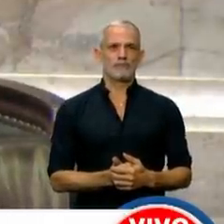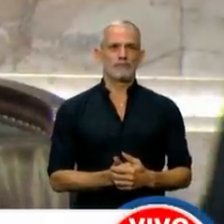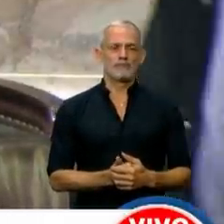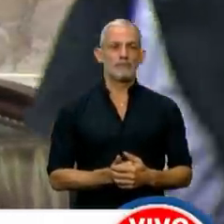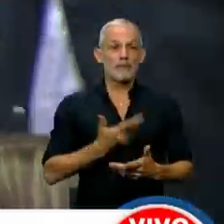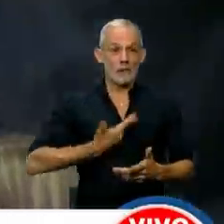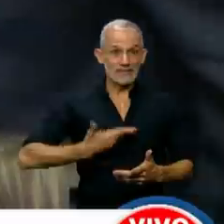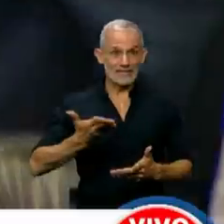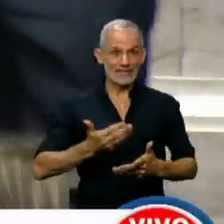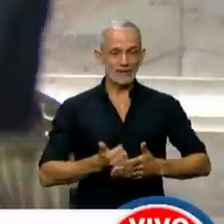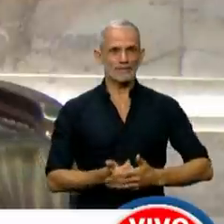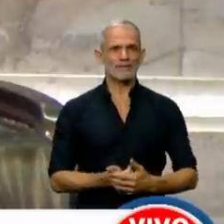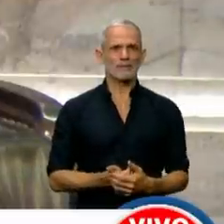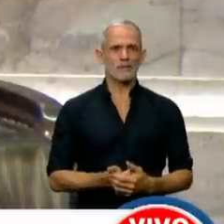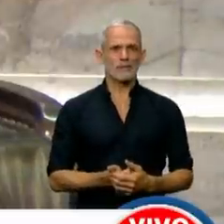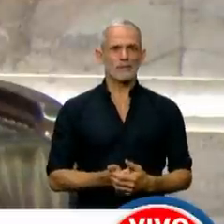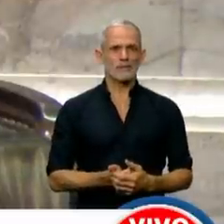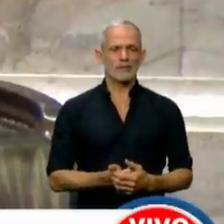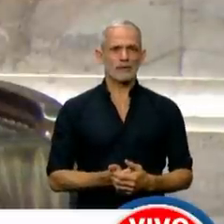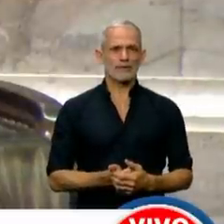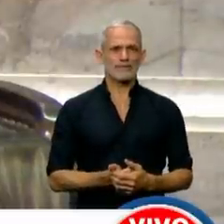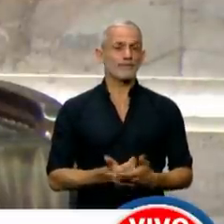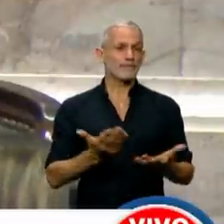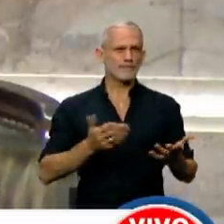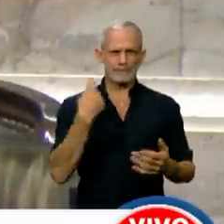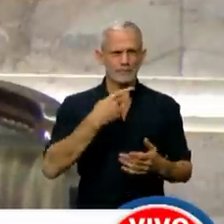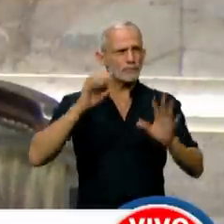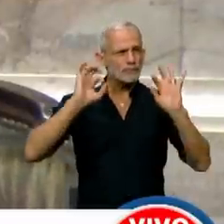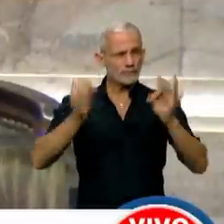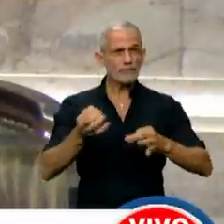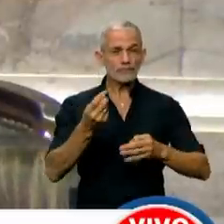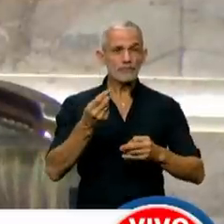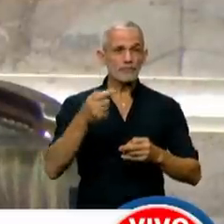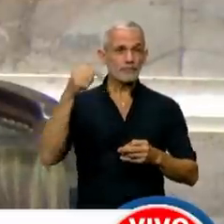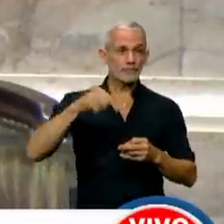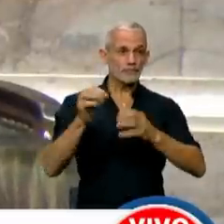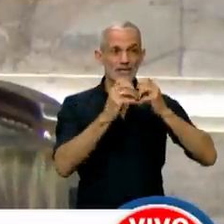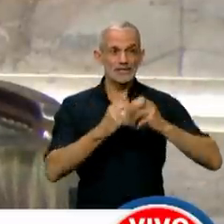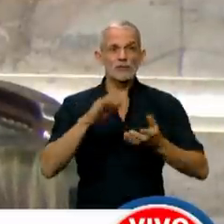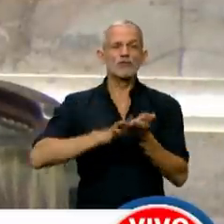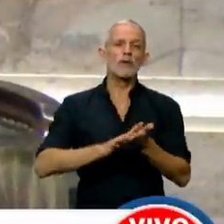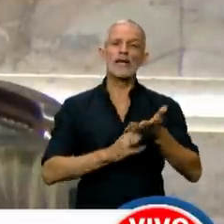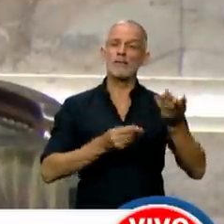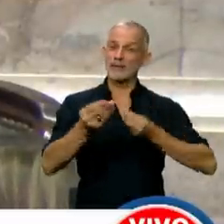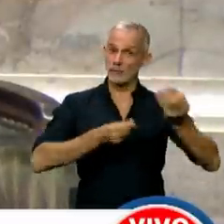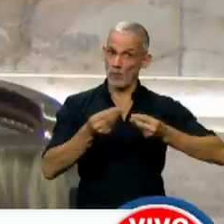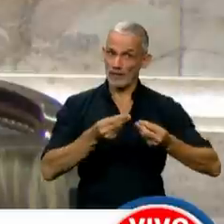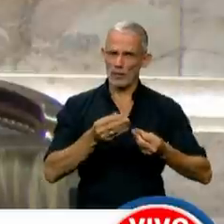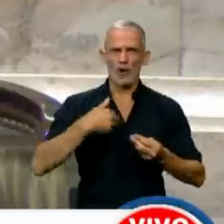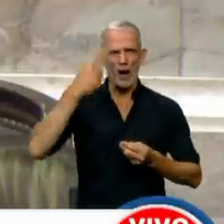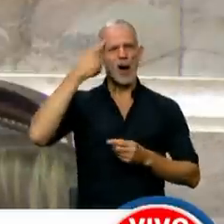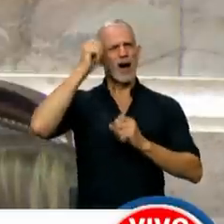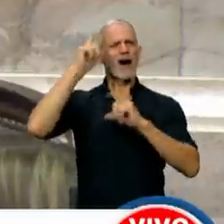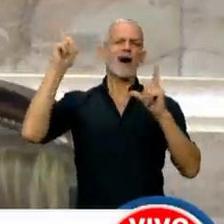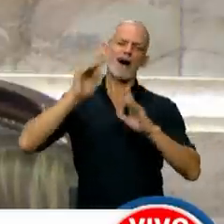presidente cuando nos enteramos que vamos a tratar el presupuesto uno se imaginó